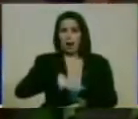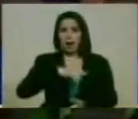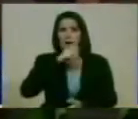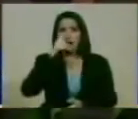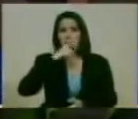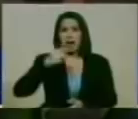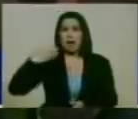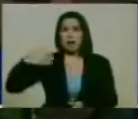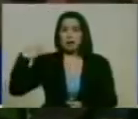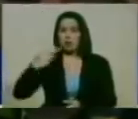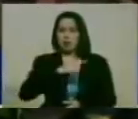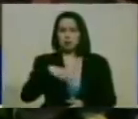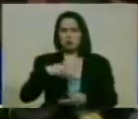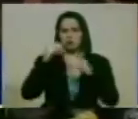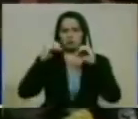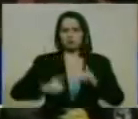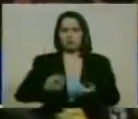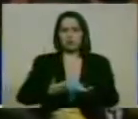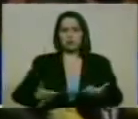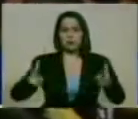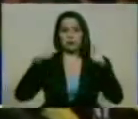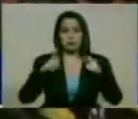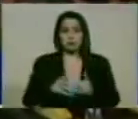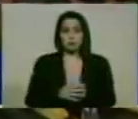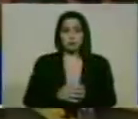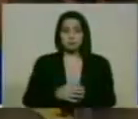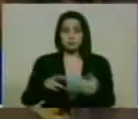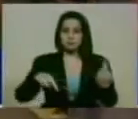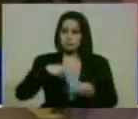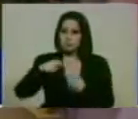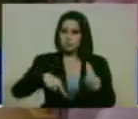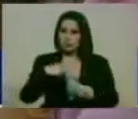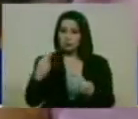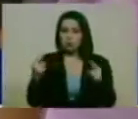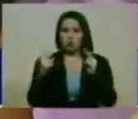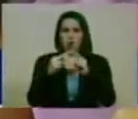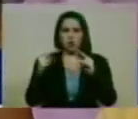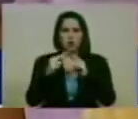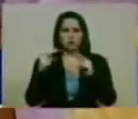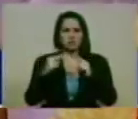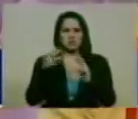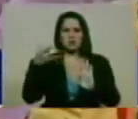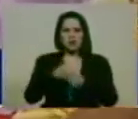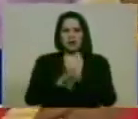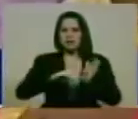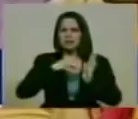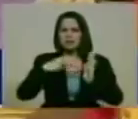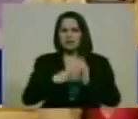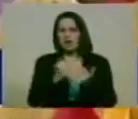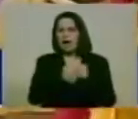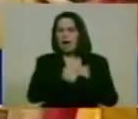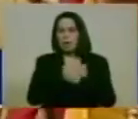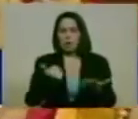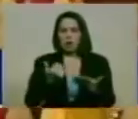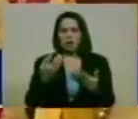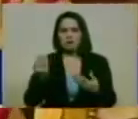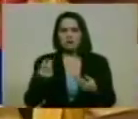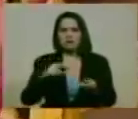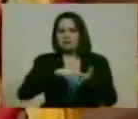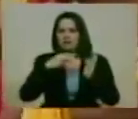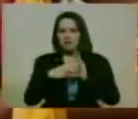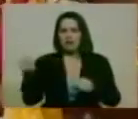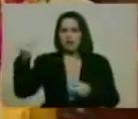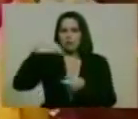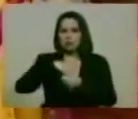ser libres. Y en revolución hemos conocido lo que es el amor, lo que es la verdadera inclusión.